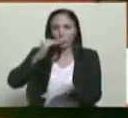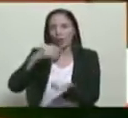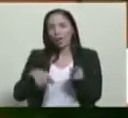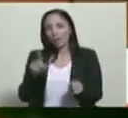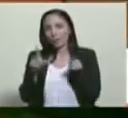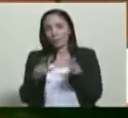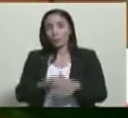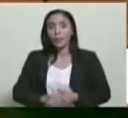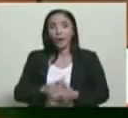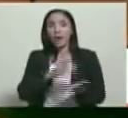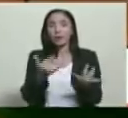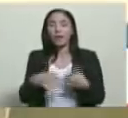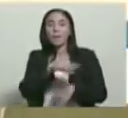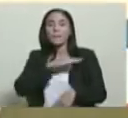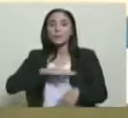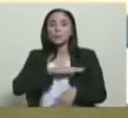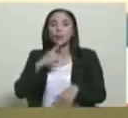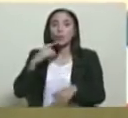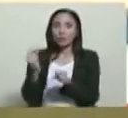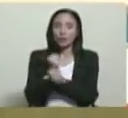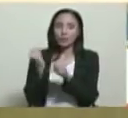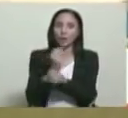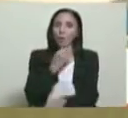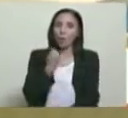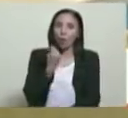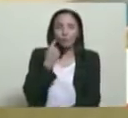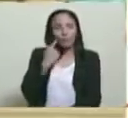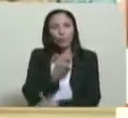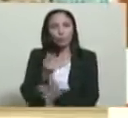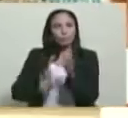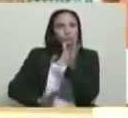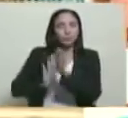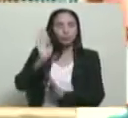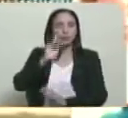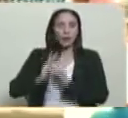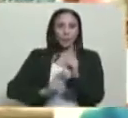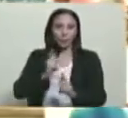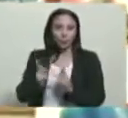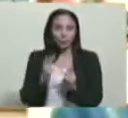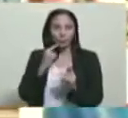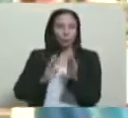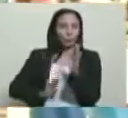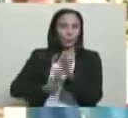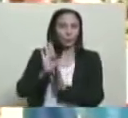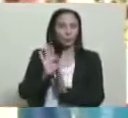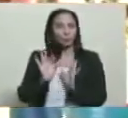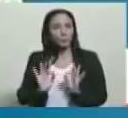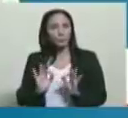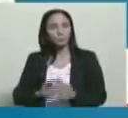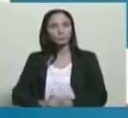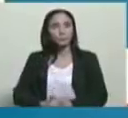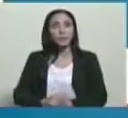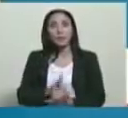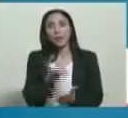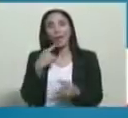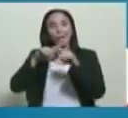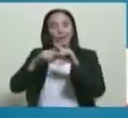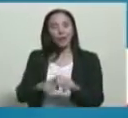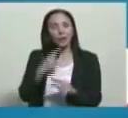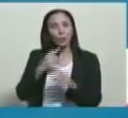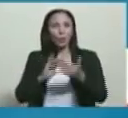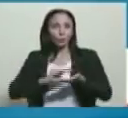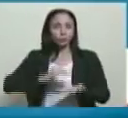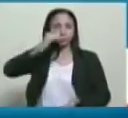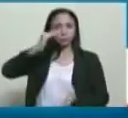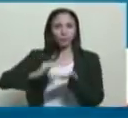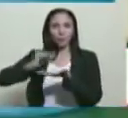de la gran misión Chamba Juvenil, estamos dándole un reimpulso a la producción. Esta unidad de producción, presidente, tiene la capacidad de